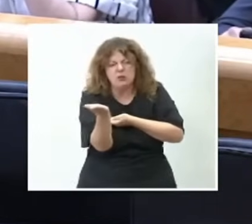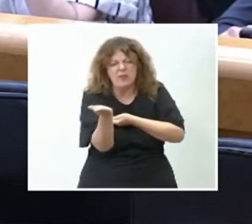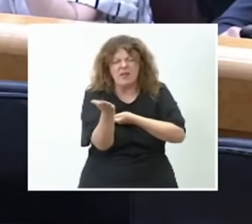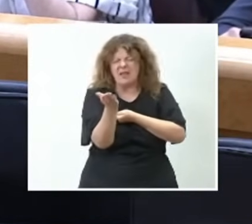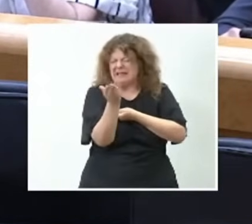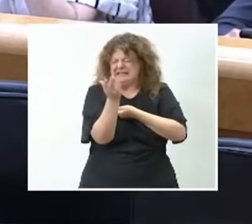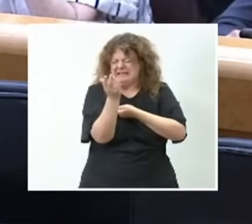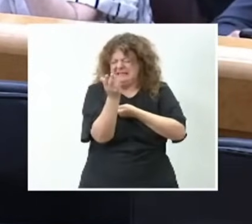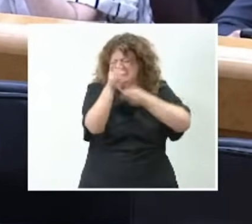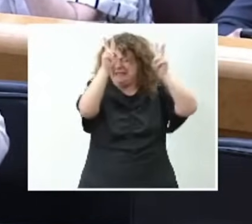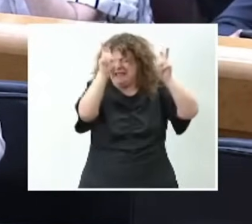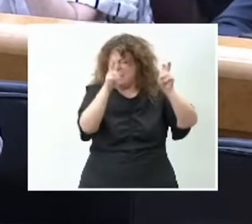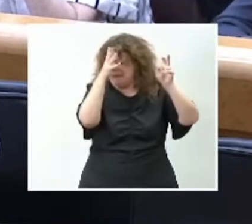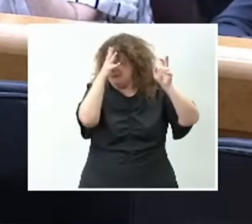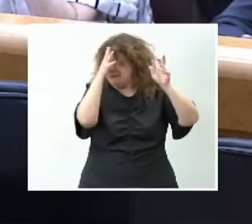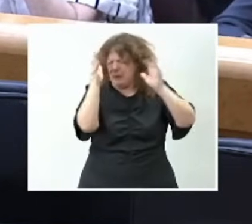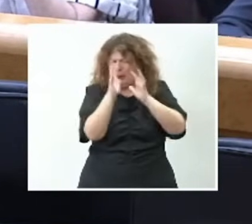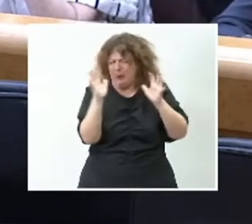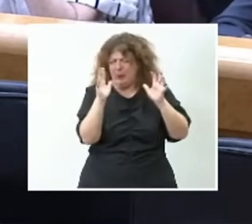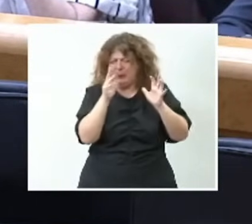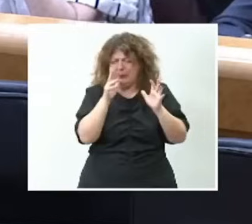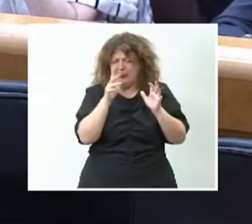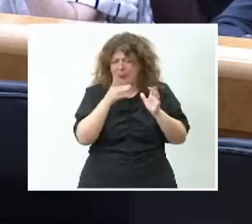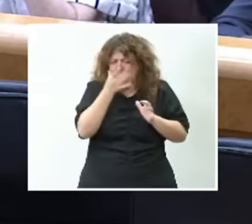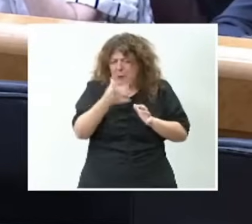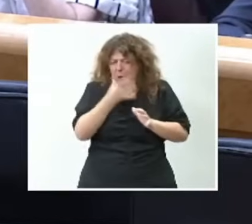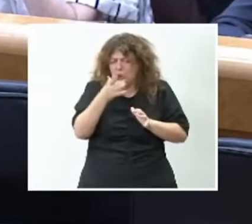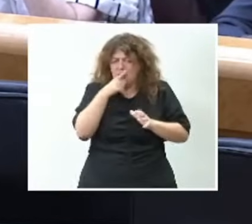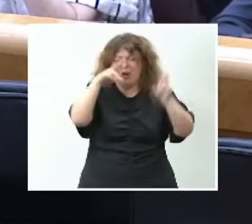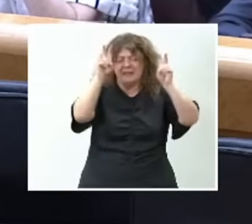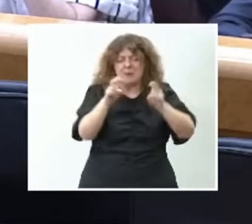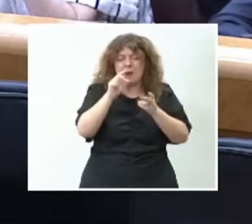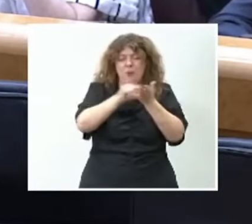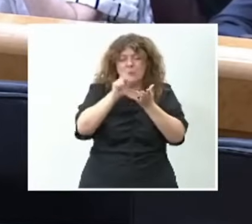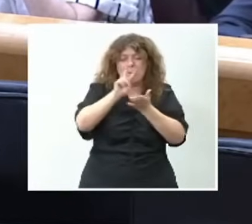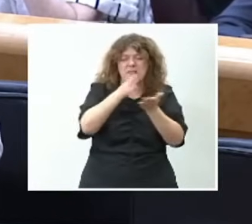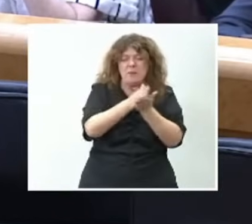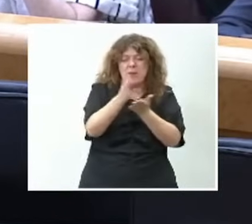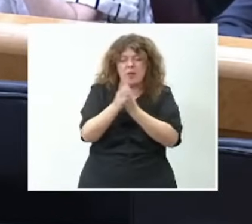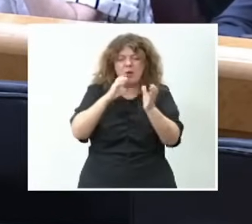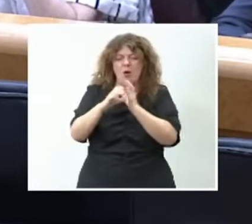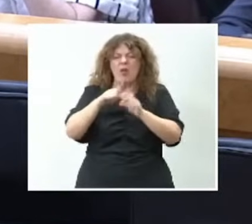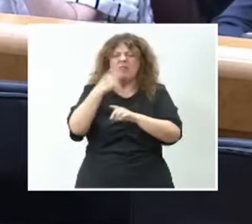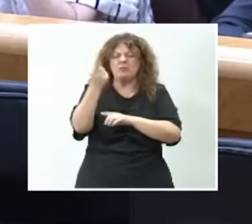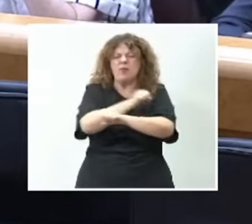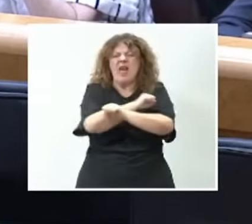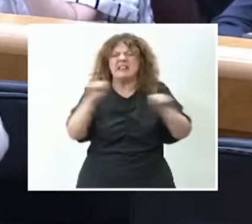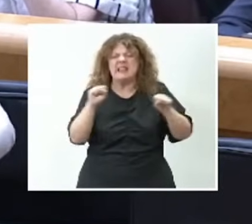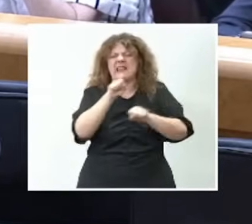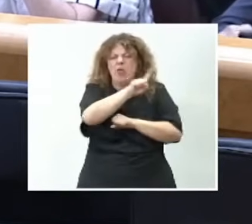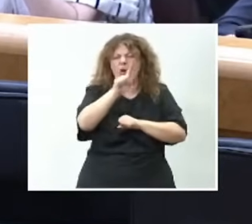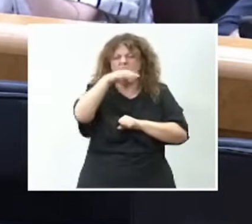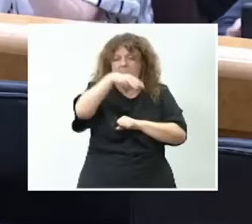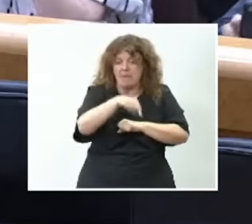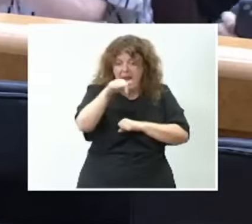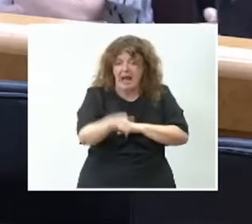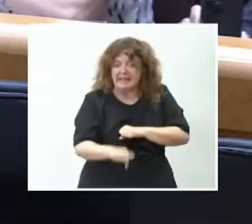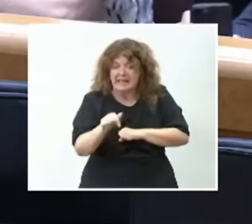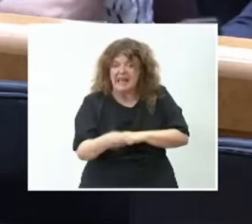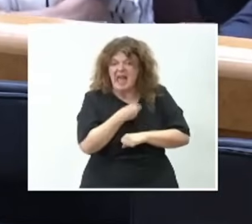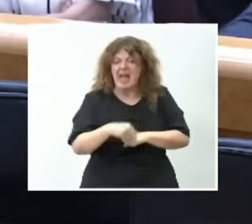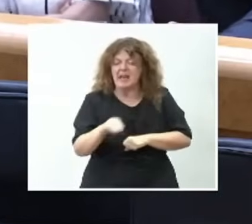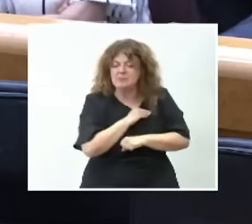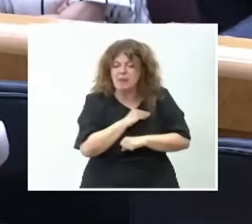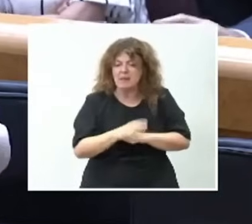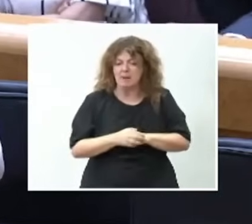más bochornoso que también se vivió desde el punto de vista de los medios de comunicación tras el atentado del 11M aquí en